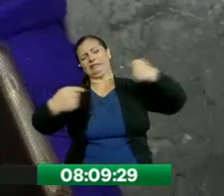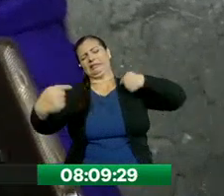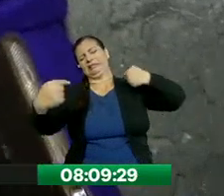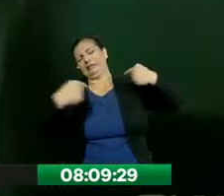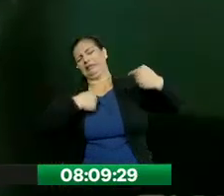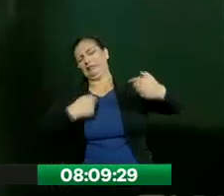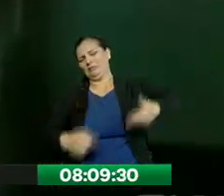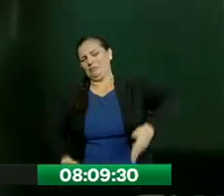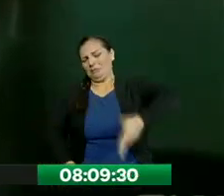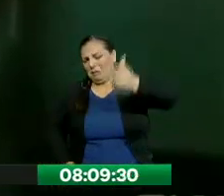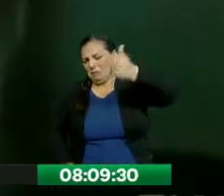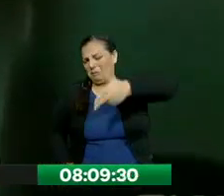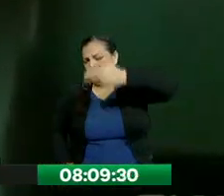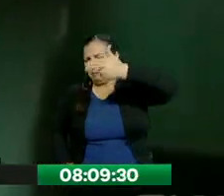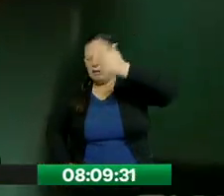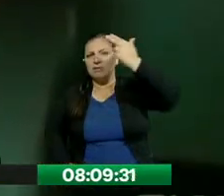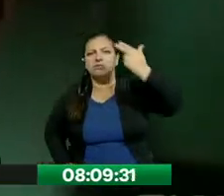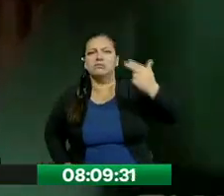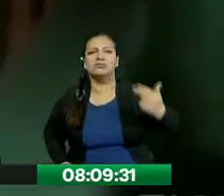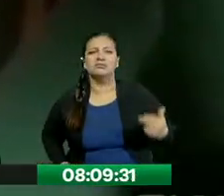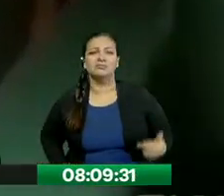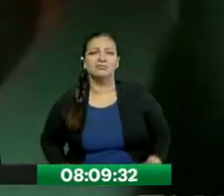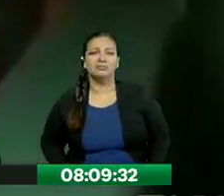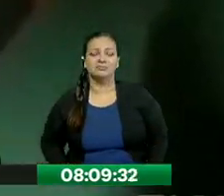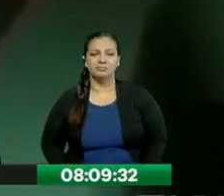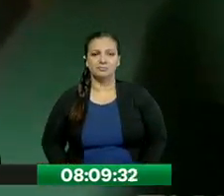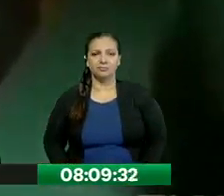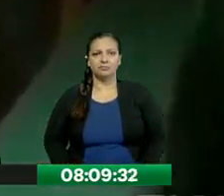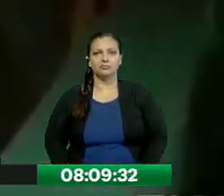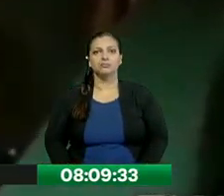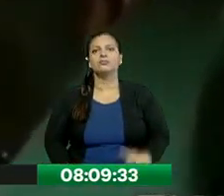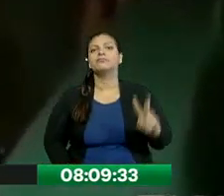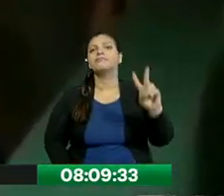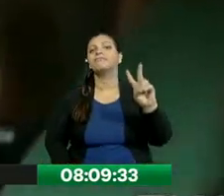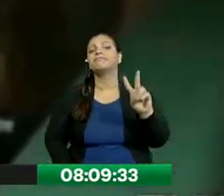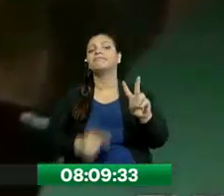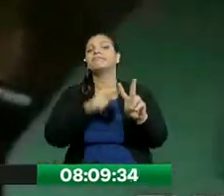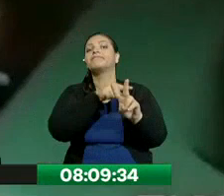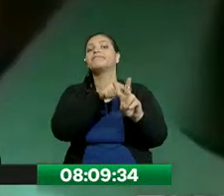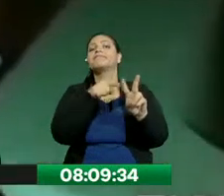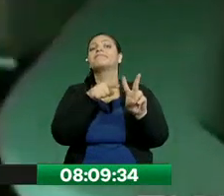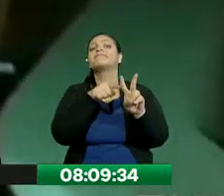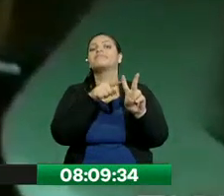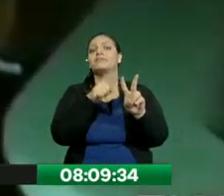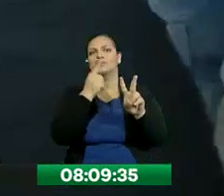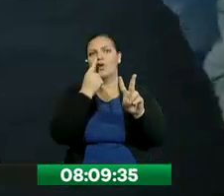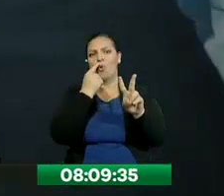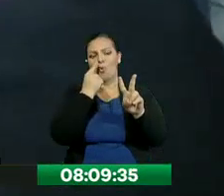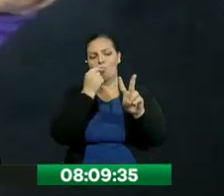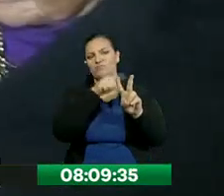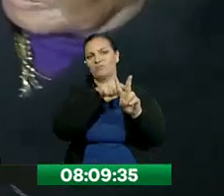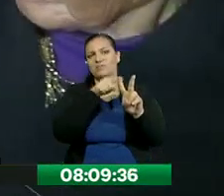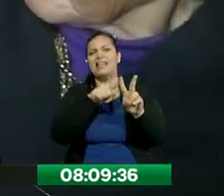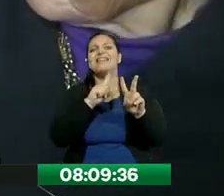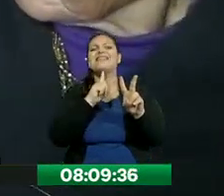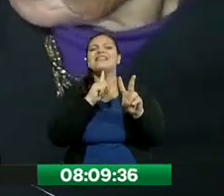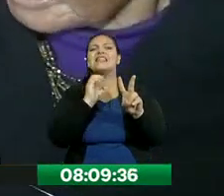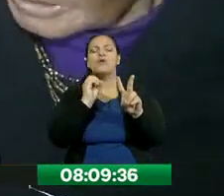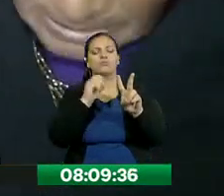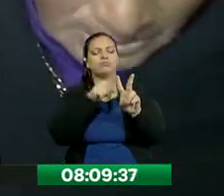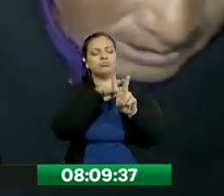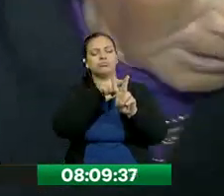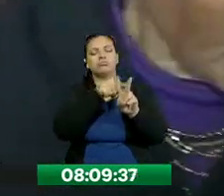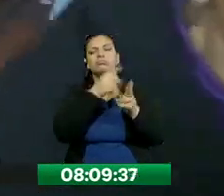matado, ya. Esperan que los presuntos autores del hecho, tío y sobrino, paguen su culpa, ya que al parecer tienen un